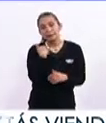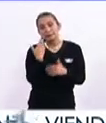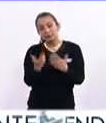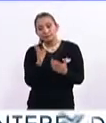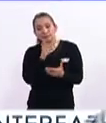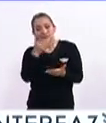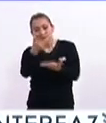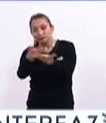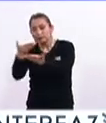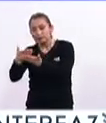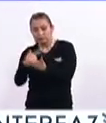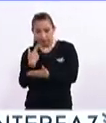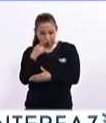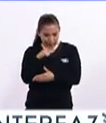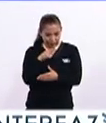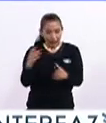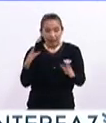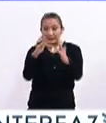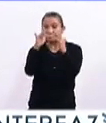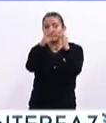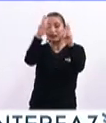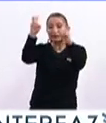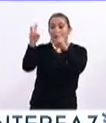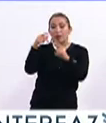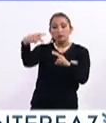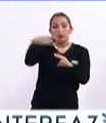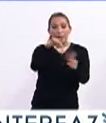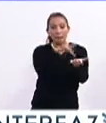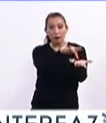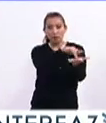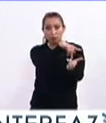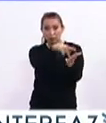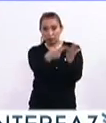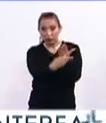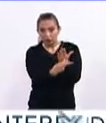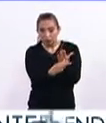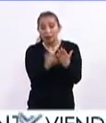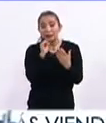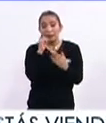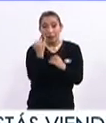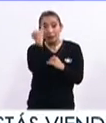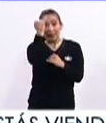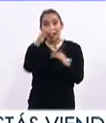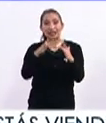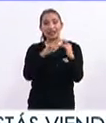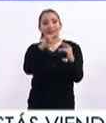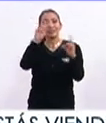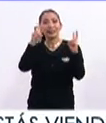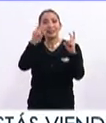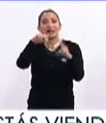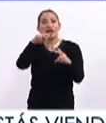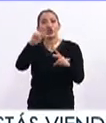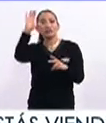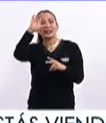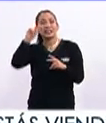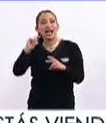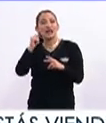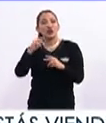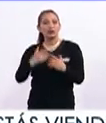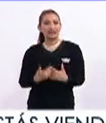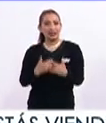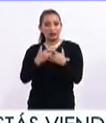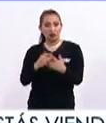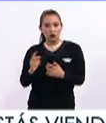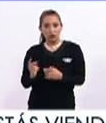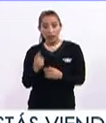varias propuestas, decidieron crear redes temáticas para el apoyo a estos proyectos. Así surgió la Red Temática de Nanociencias y